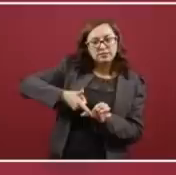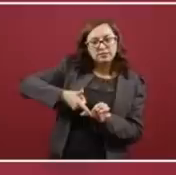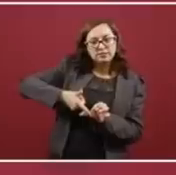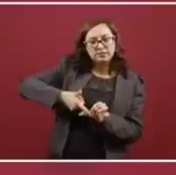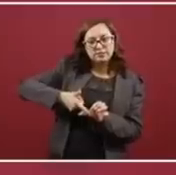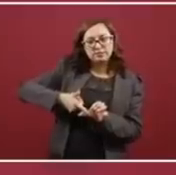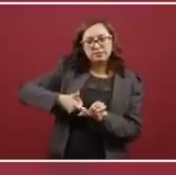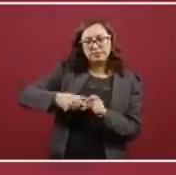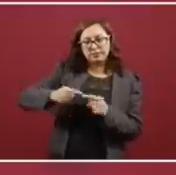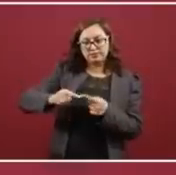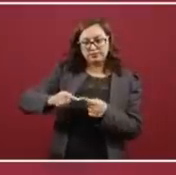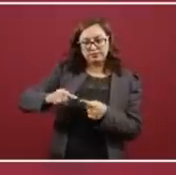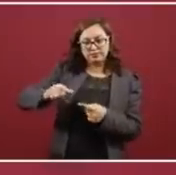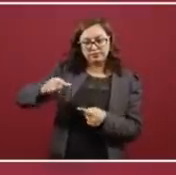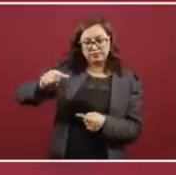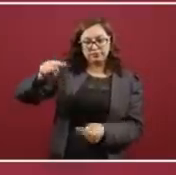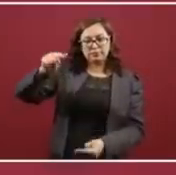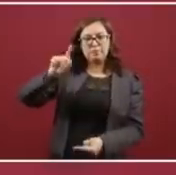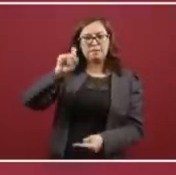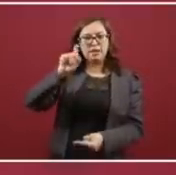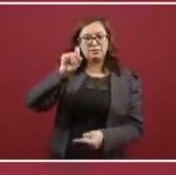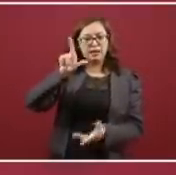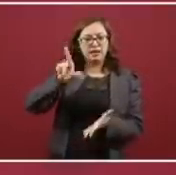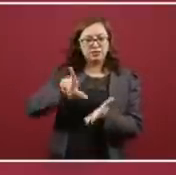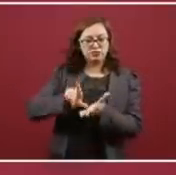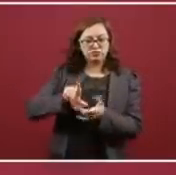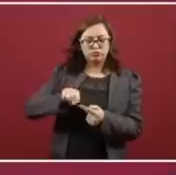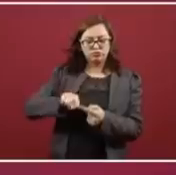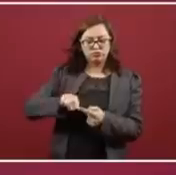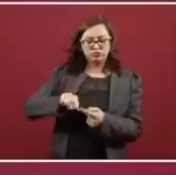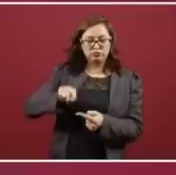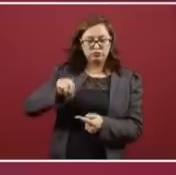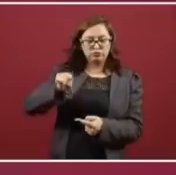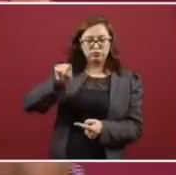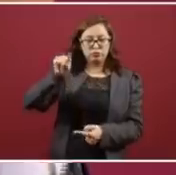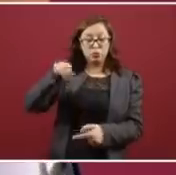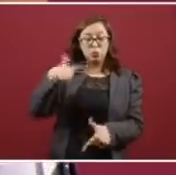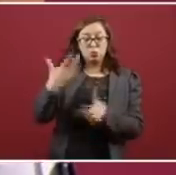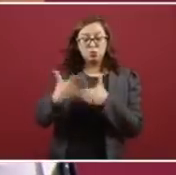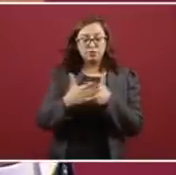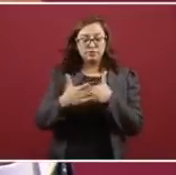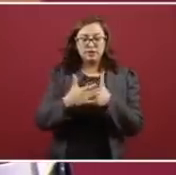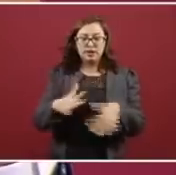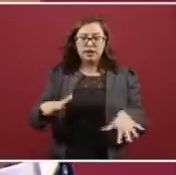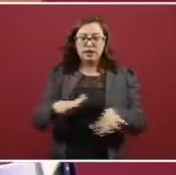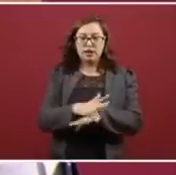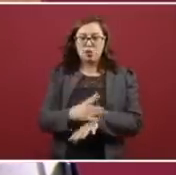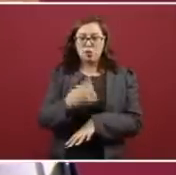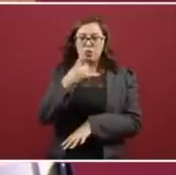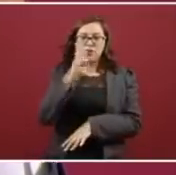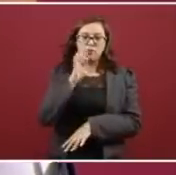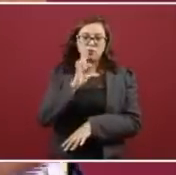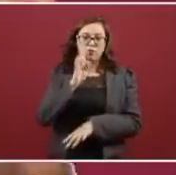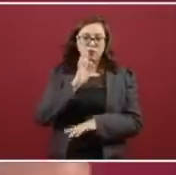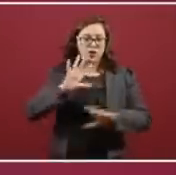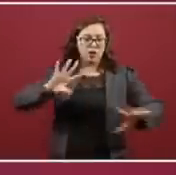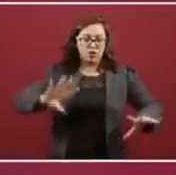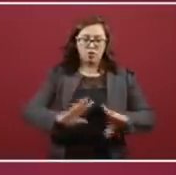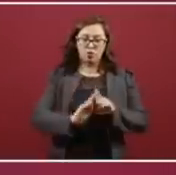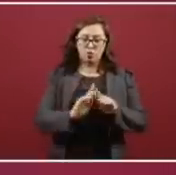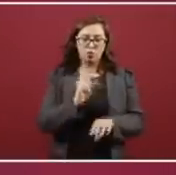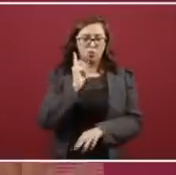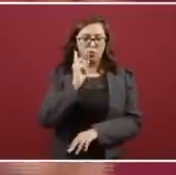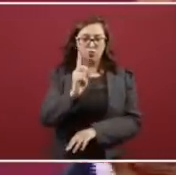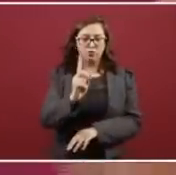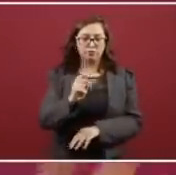nuestros tanques medidores de 20 litros eso va a cambiar en unos meses que ya se va a ser una sola prueba hacer una